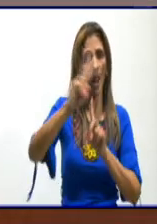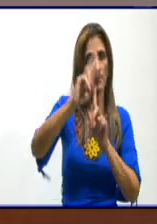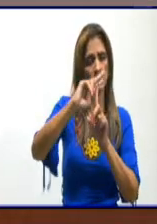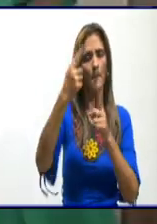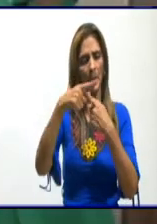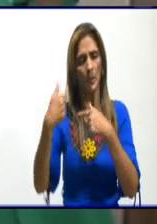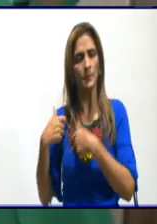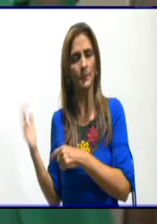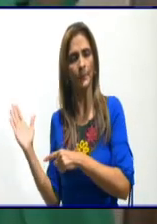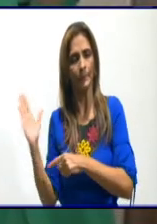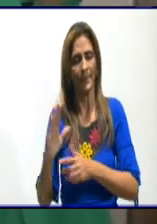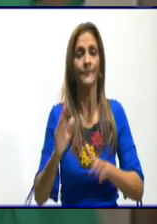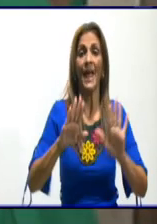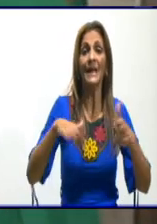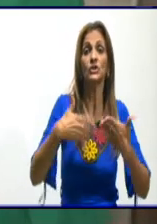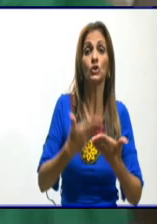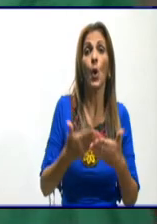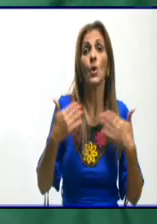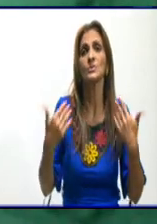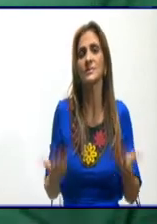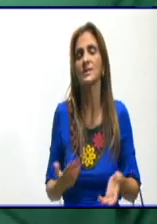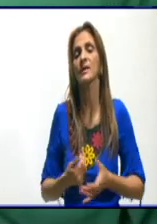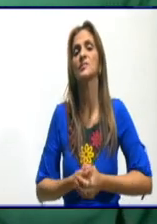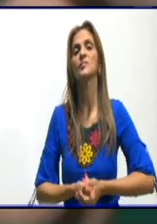Ajá. Entonces,